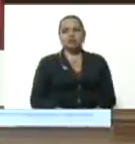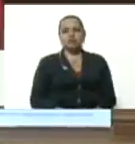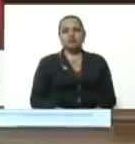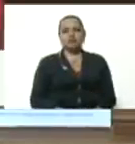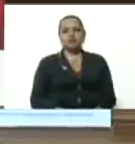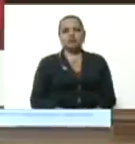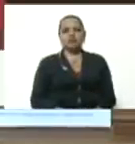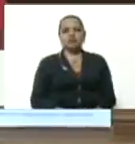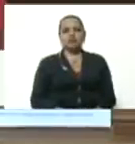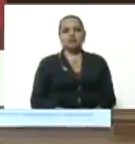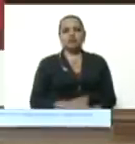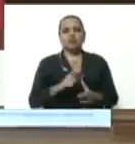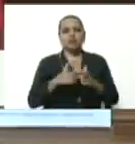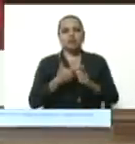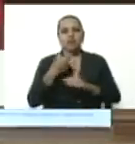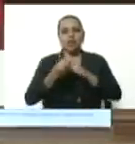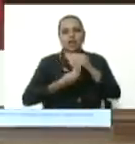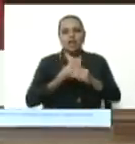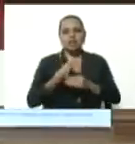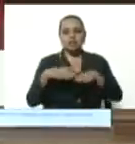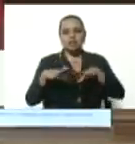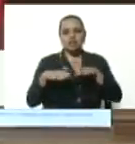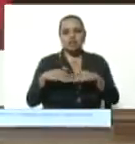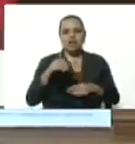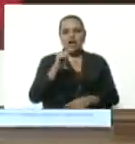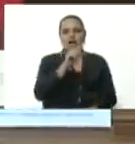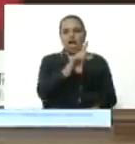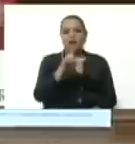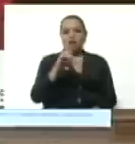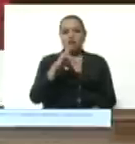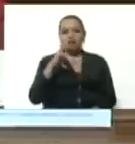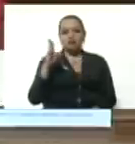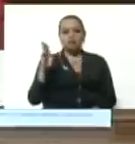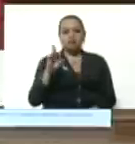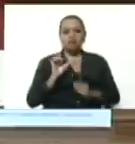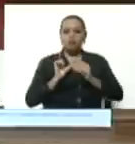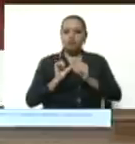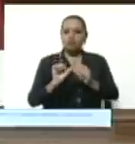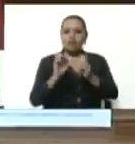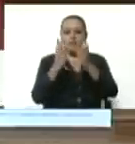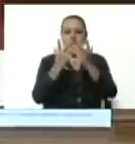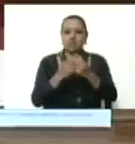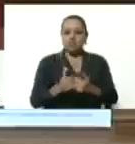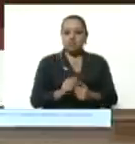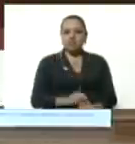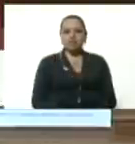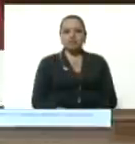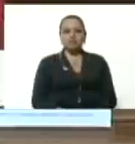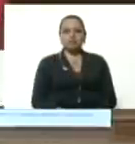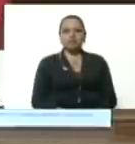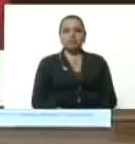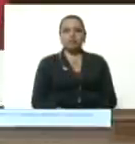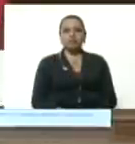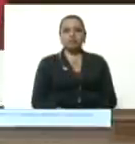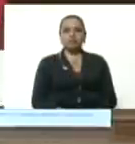Entonces, este va a ser caso a Ramos Alú de continuidad administrativa, vas bien, ¿oíste? Entonces,